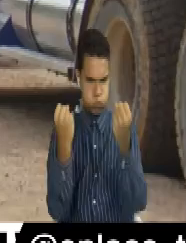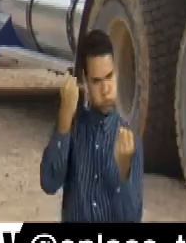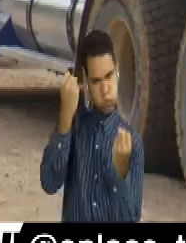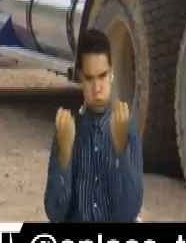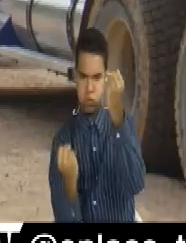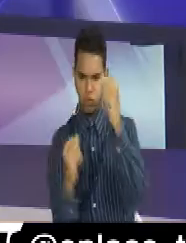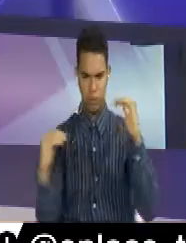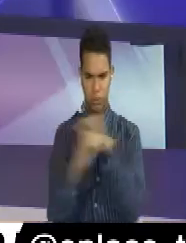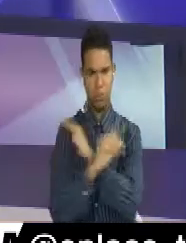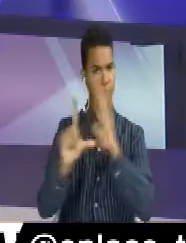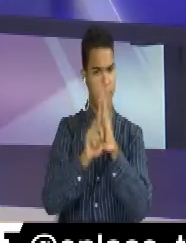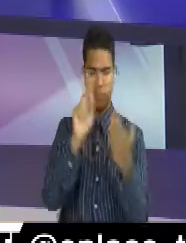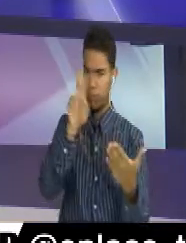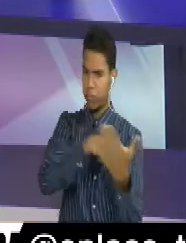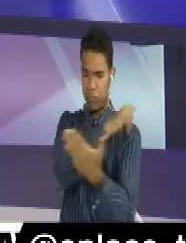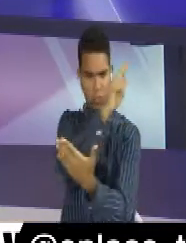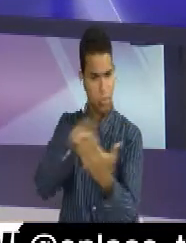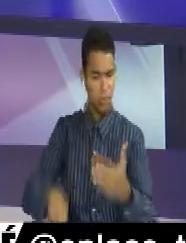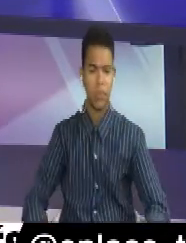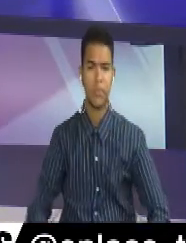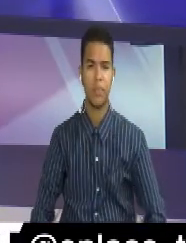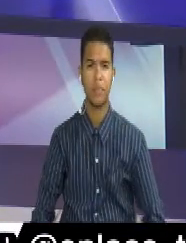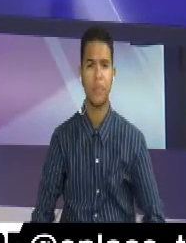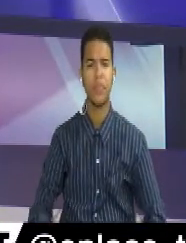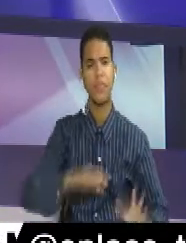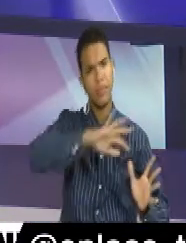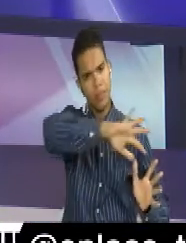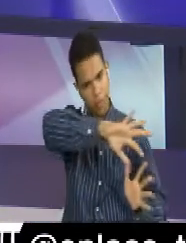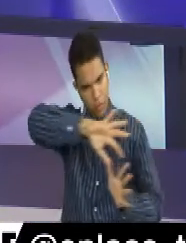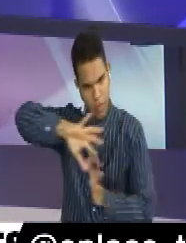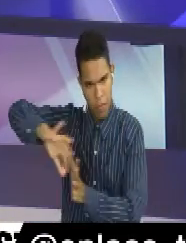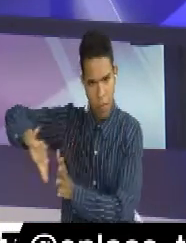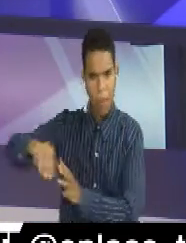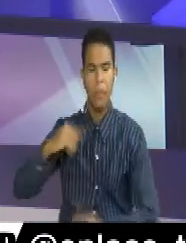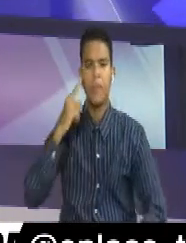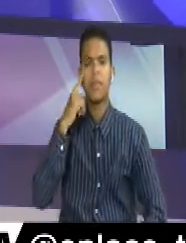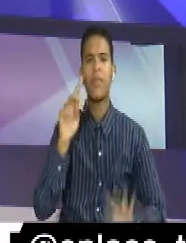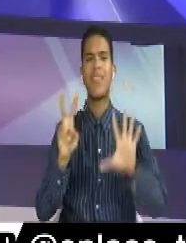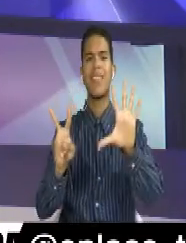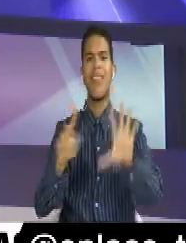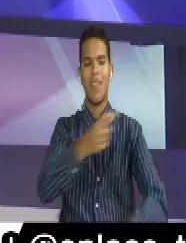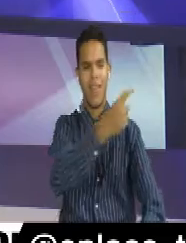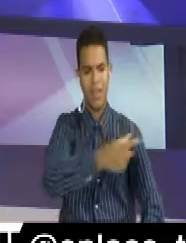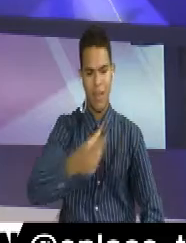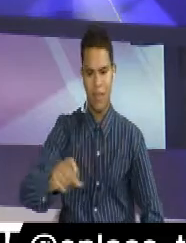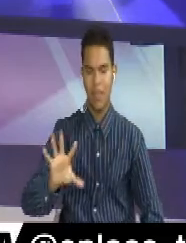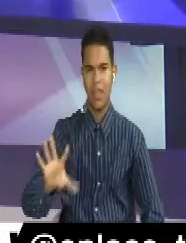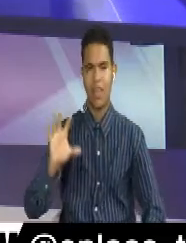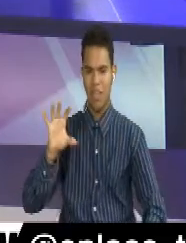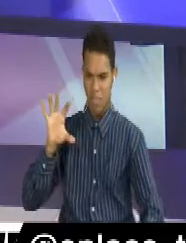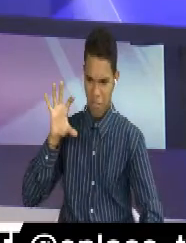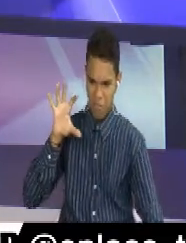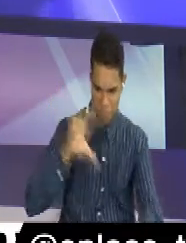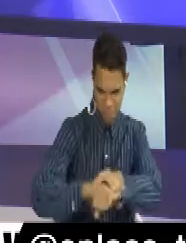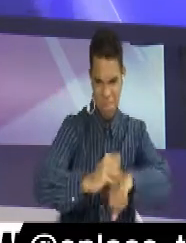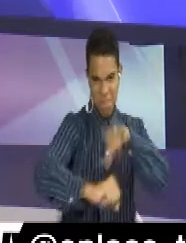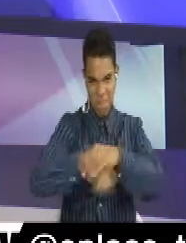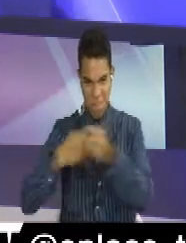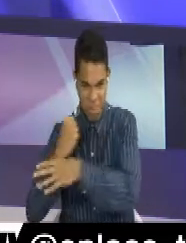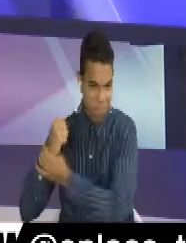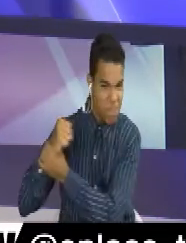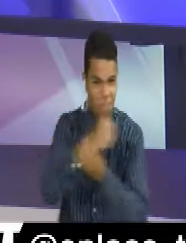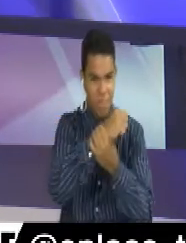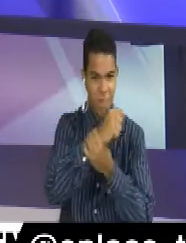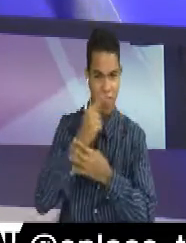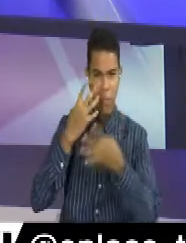permitidos. En otras noticias, fueron capturados 7 sujetos integrantes de una presunta banda delincuencial. Los detenidos